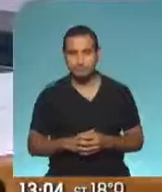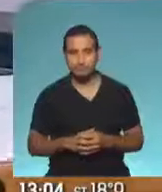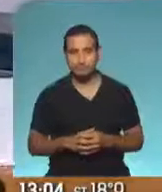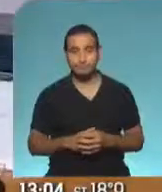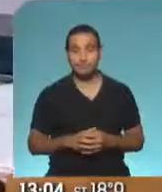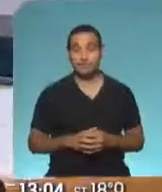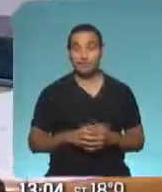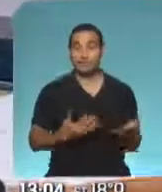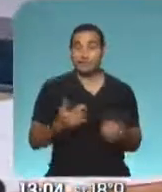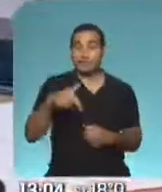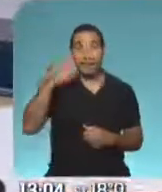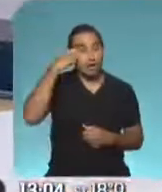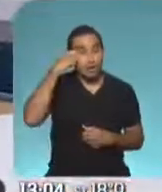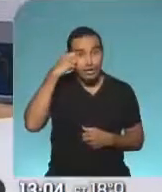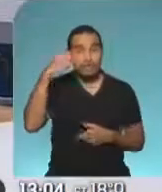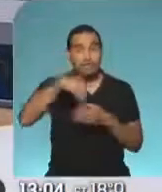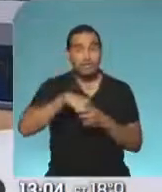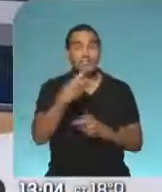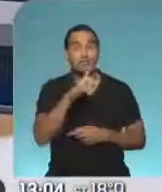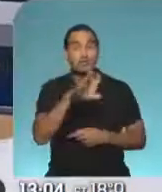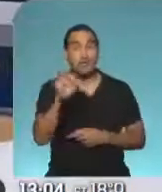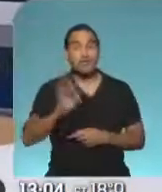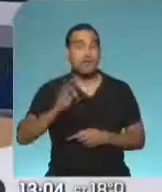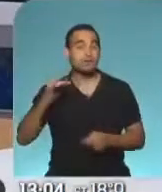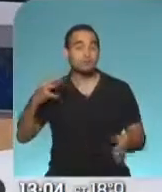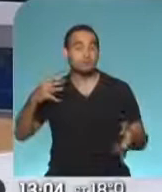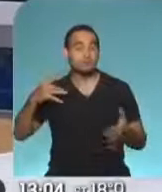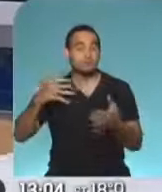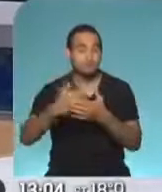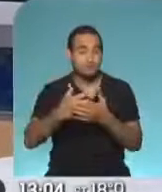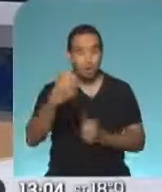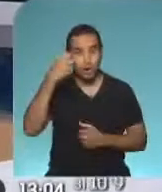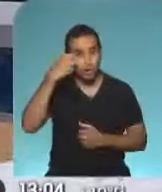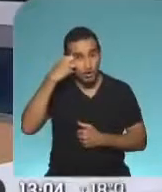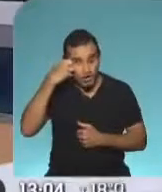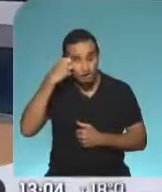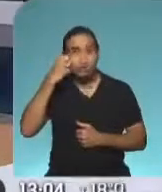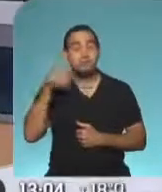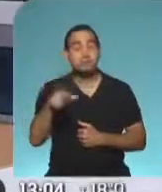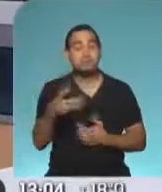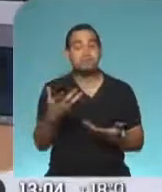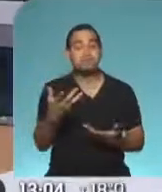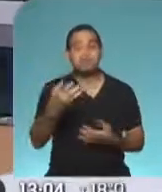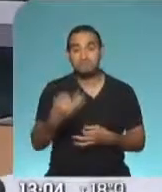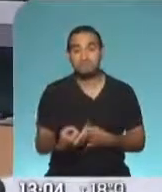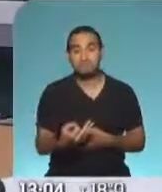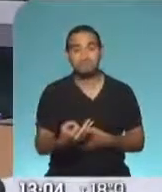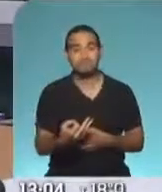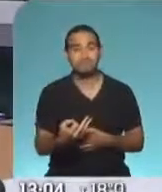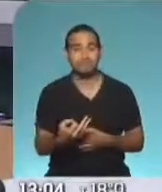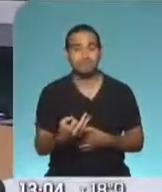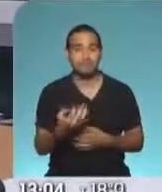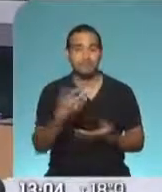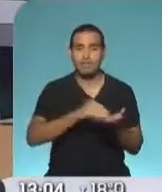Mire que hemos tenido de todo en el Congreso a lo largo de estos 150 años que lleva el Congreso de la Nación Argentina. Lo cierto es que